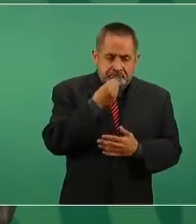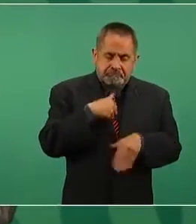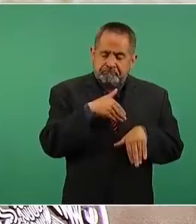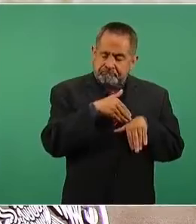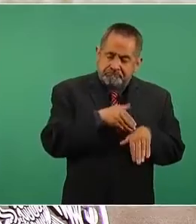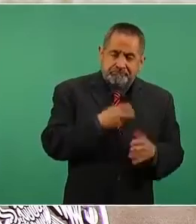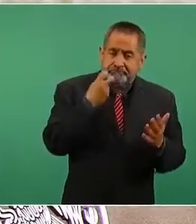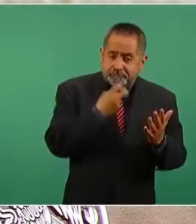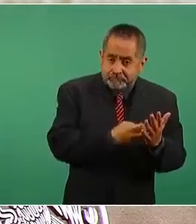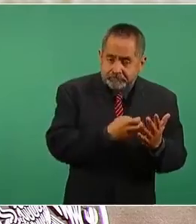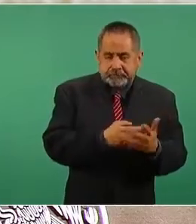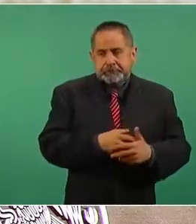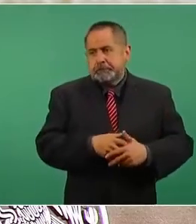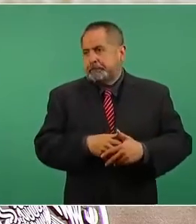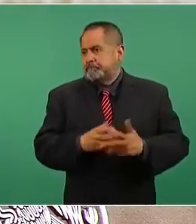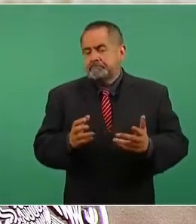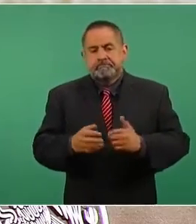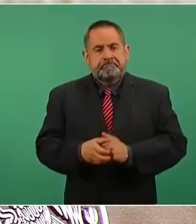ley,